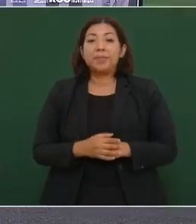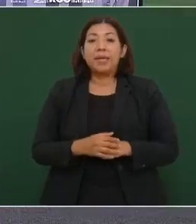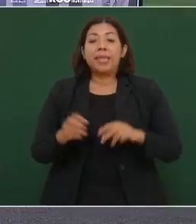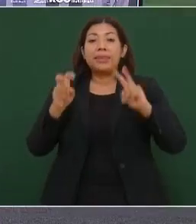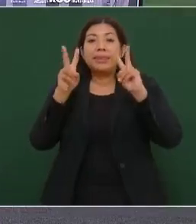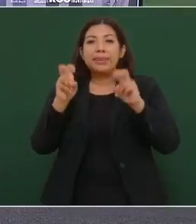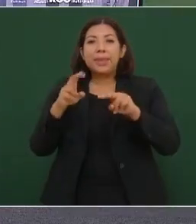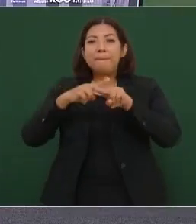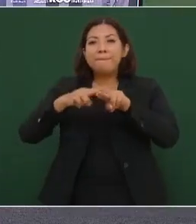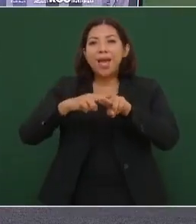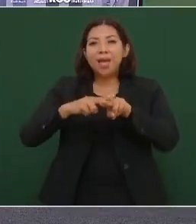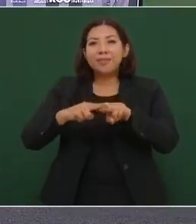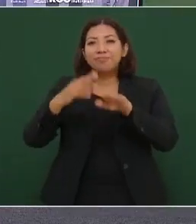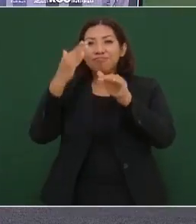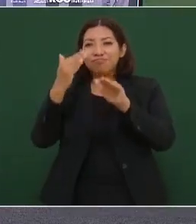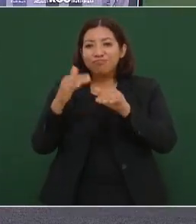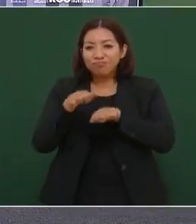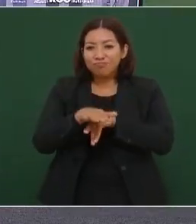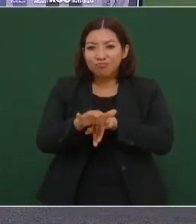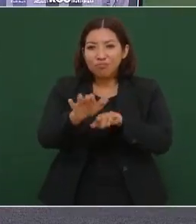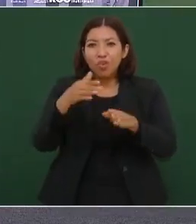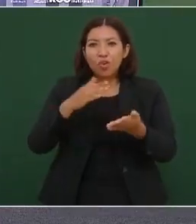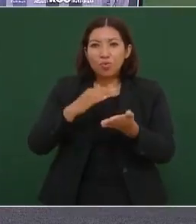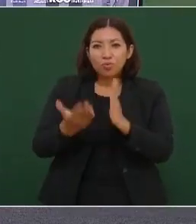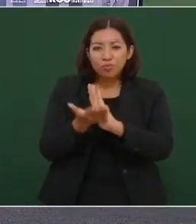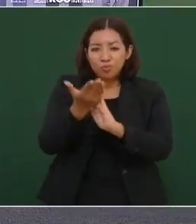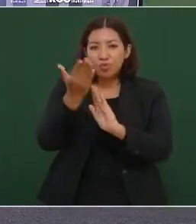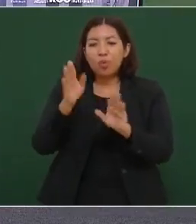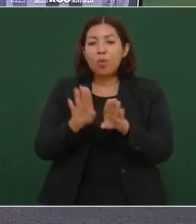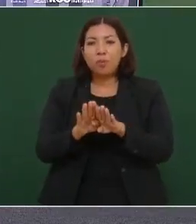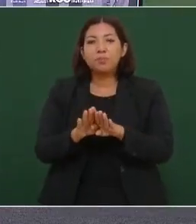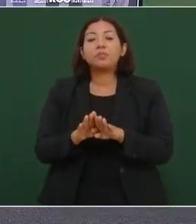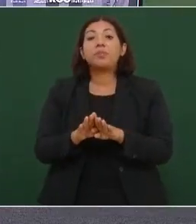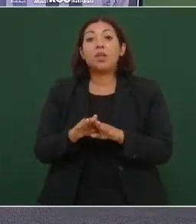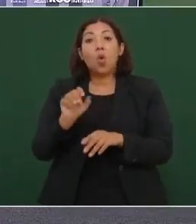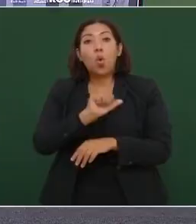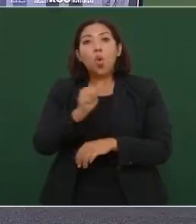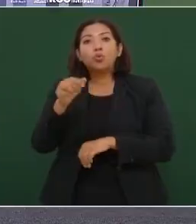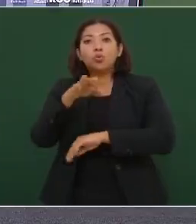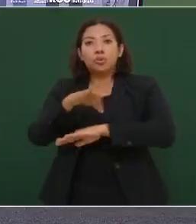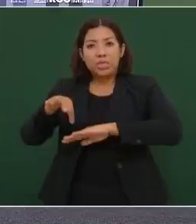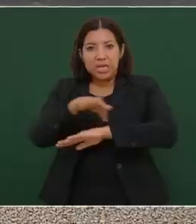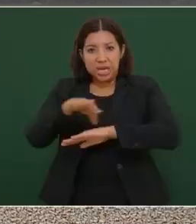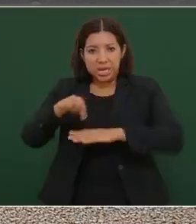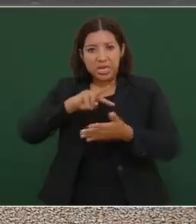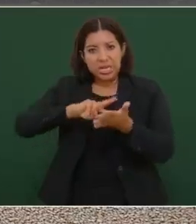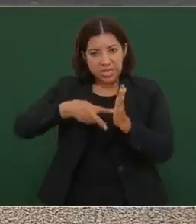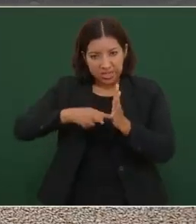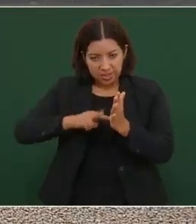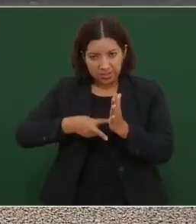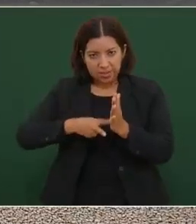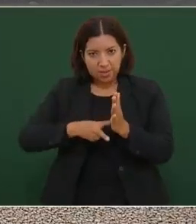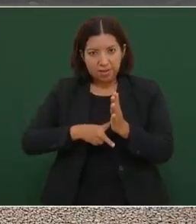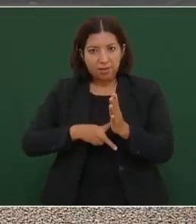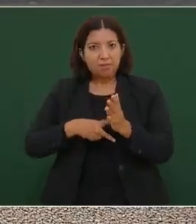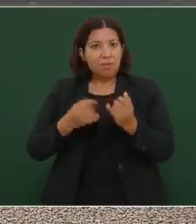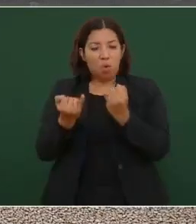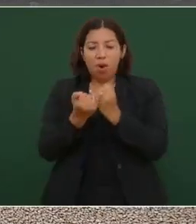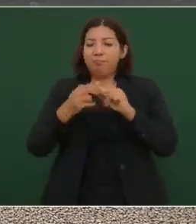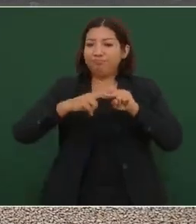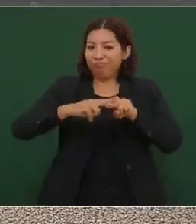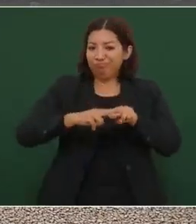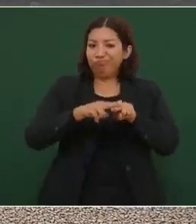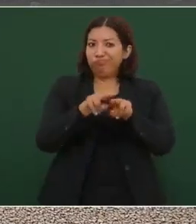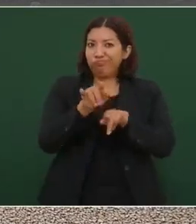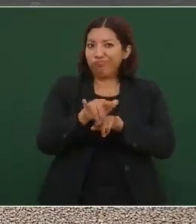como en el campus de Cancún, y también están cursando ya en este momento la carrera en ingeniería ferroviaria que imparte el Instituto Tecnológico de Cancún. común,